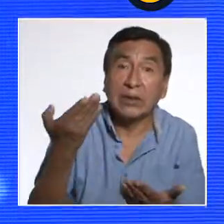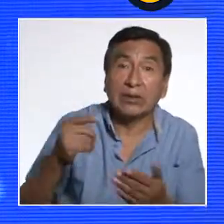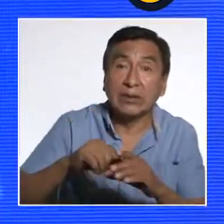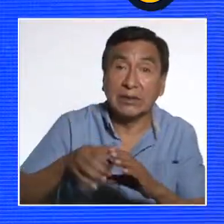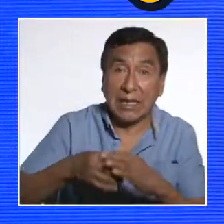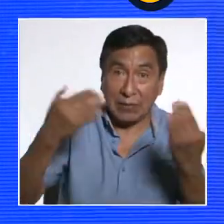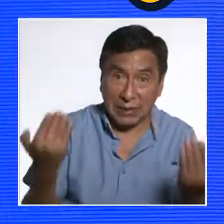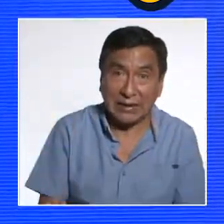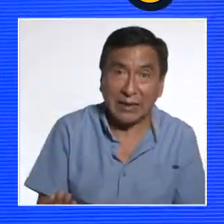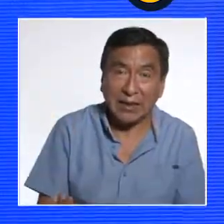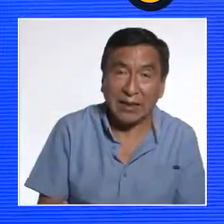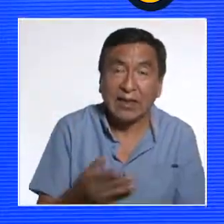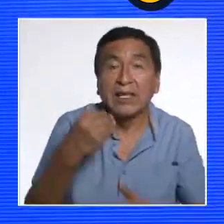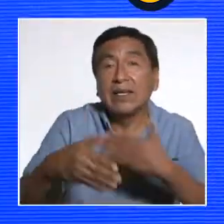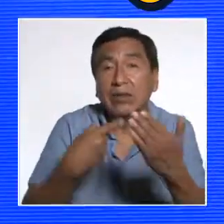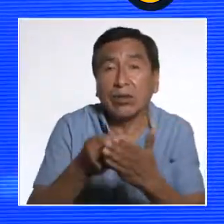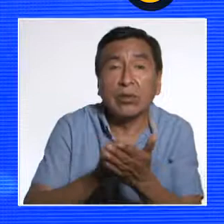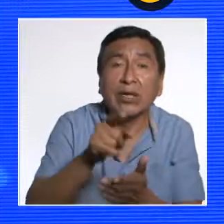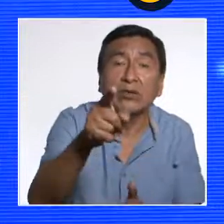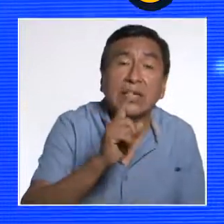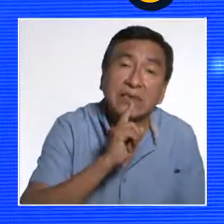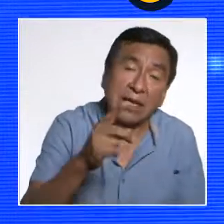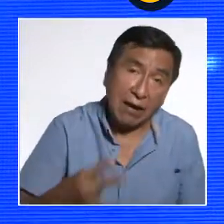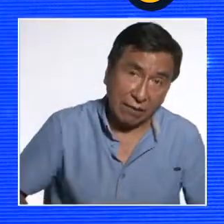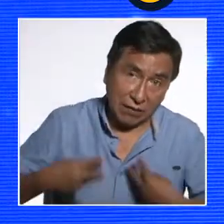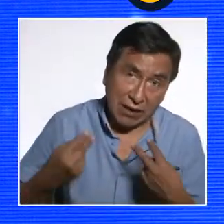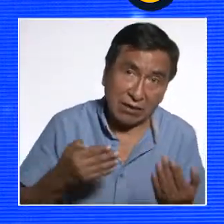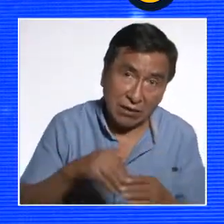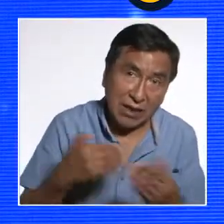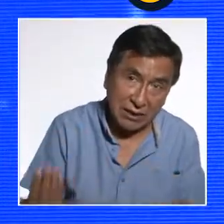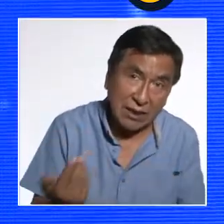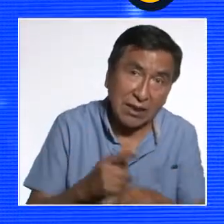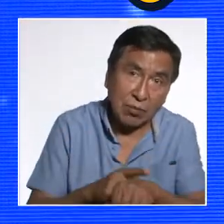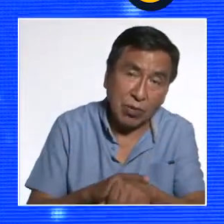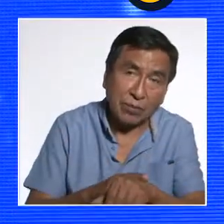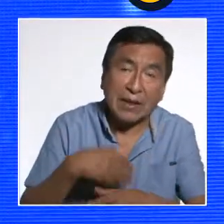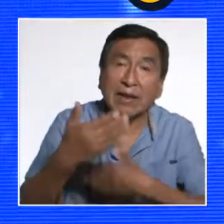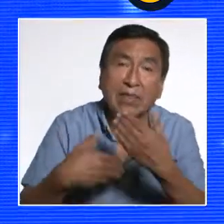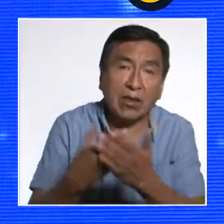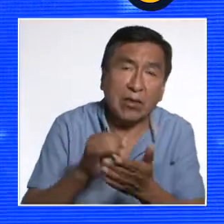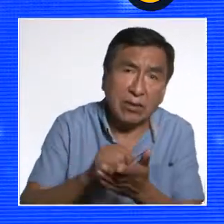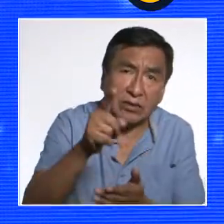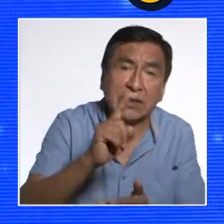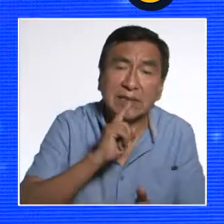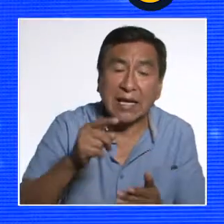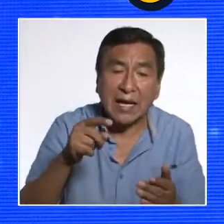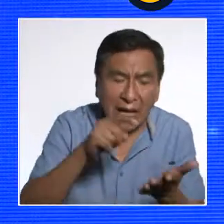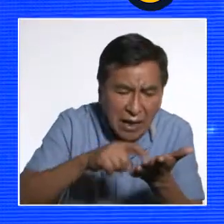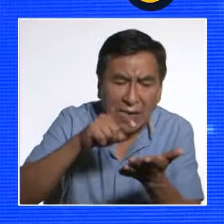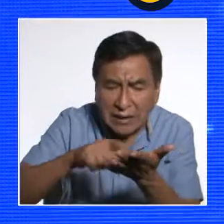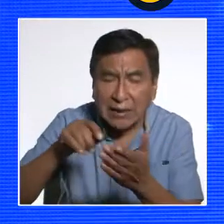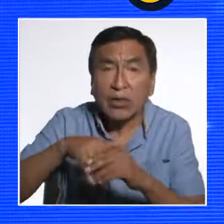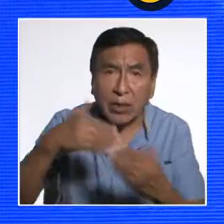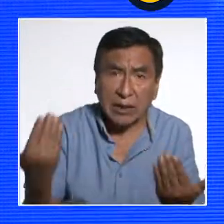presente. Y todo lo que usted está viviendo hoy en este tiempo. Todo lo que usted está analizando hoy en este tiempo.